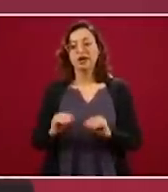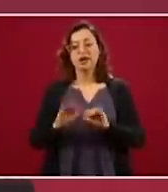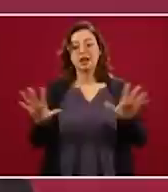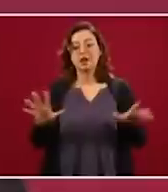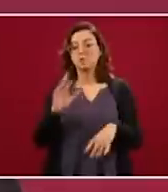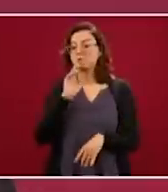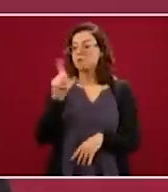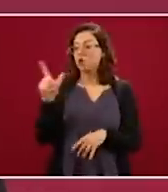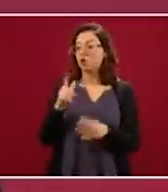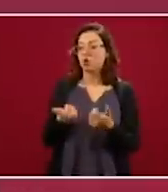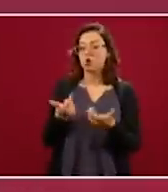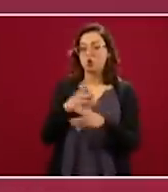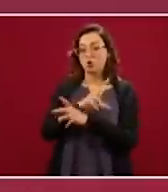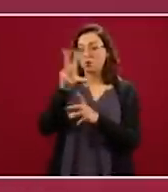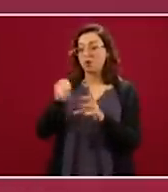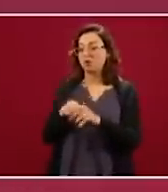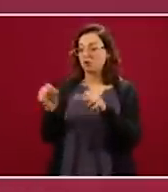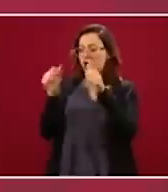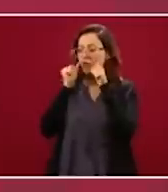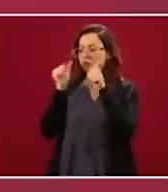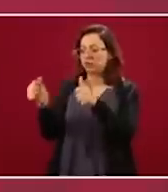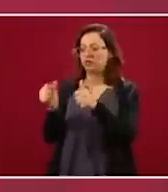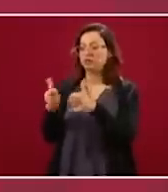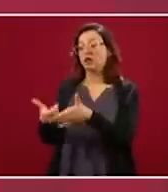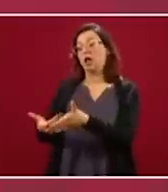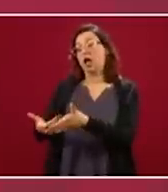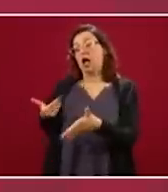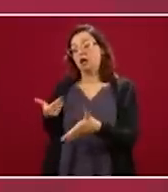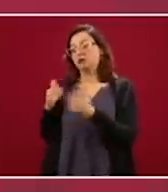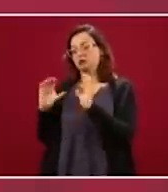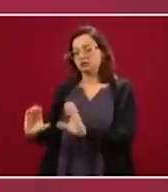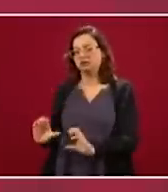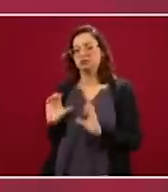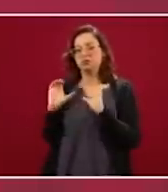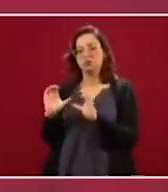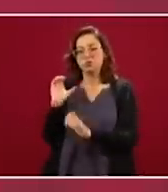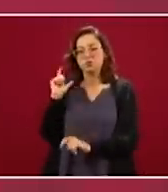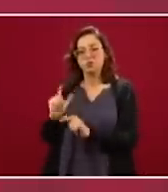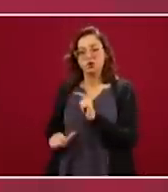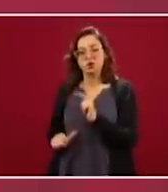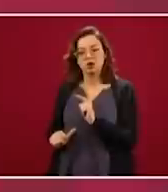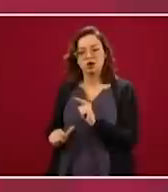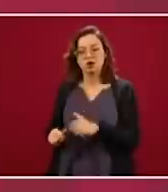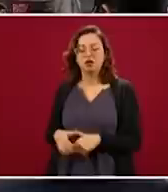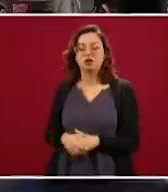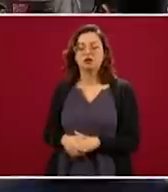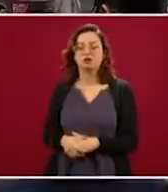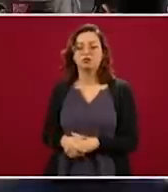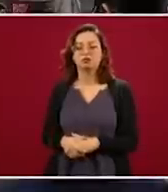atención integral desde lo preventivo, ¿sí?